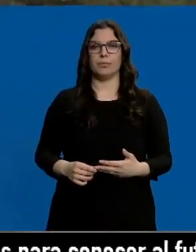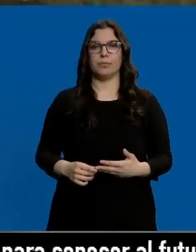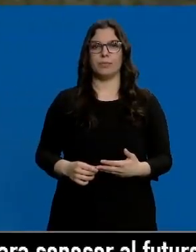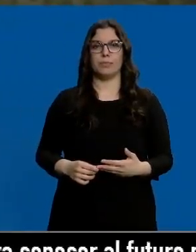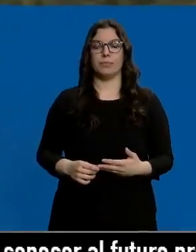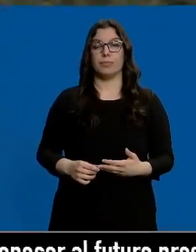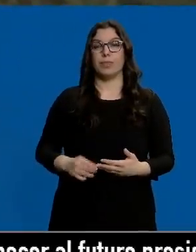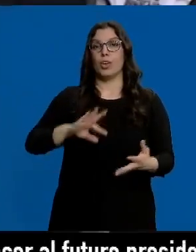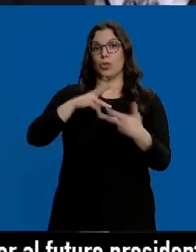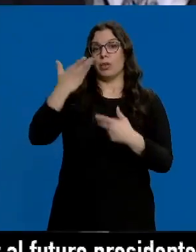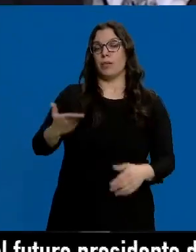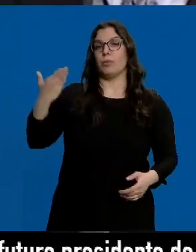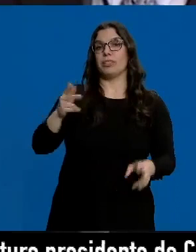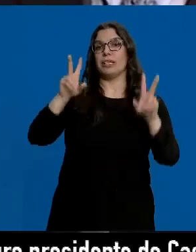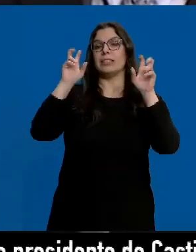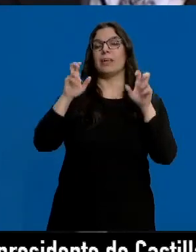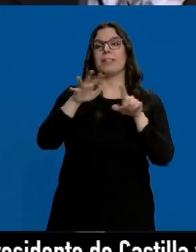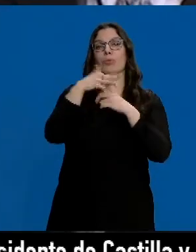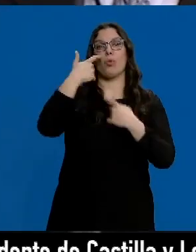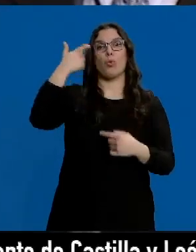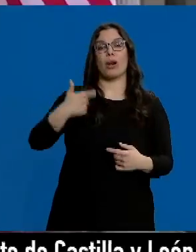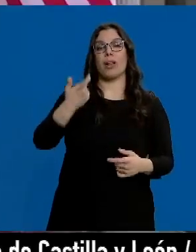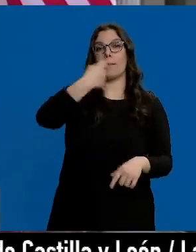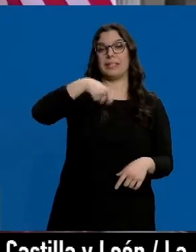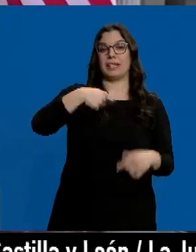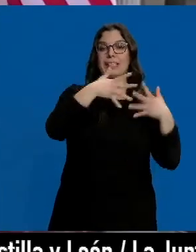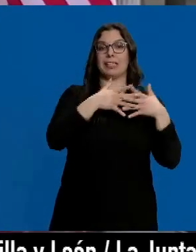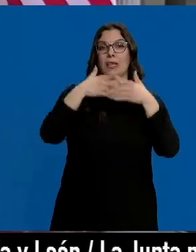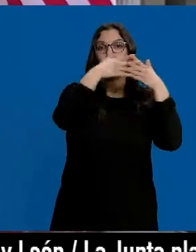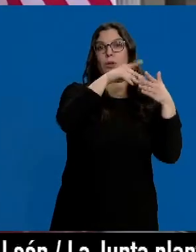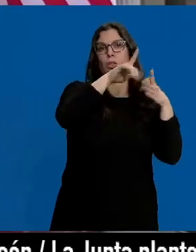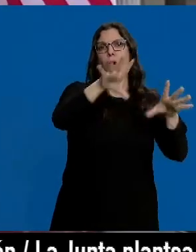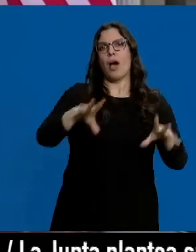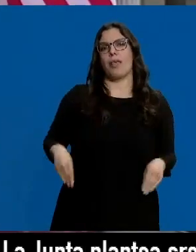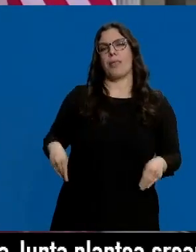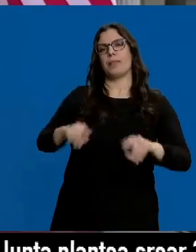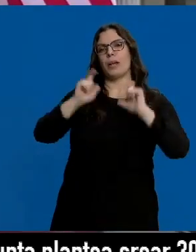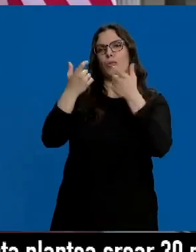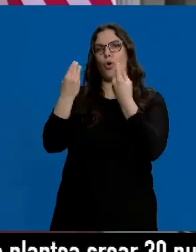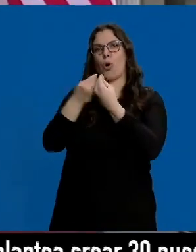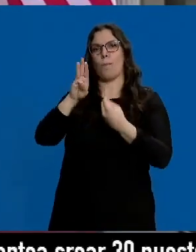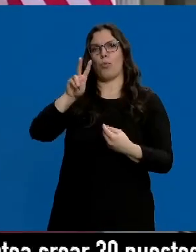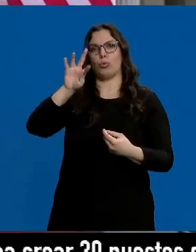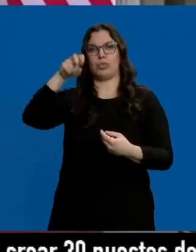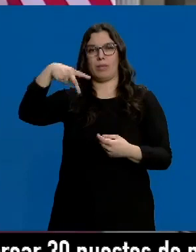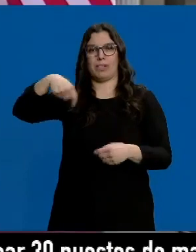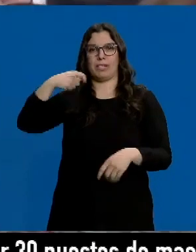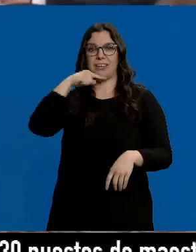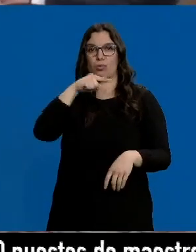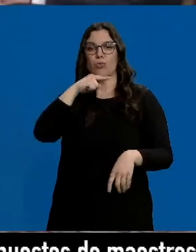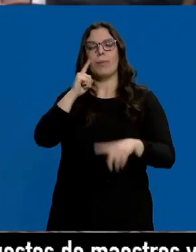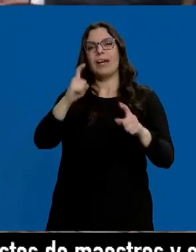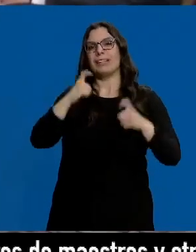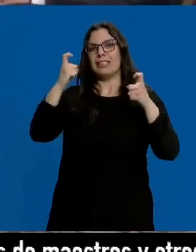E importante noticia sobre la situación en Ucrania. El presidente de Estados Unidos ha aceptado reunirse con Vladimir Putin para intentar frenar